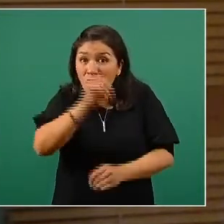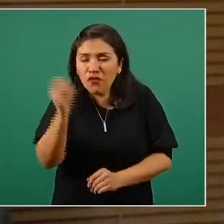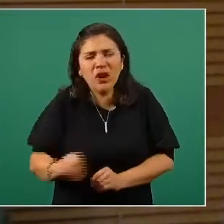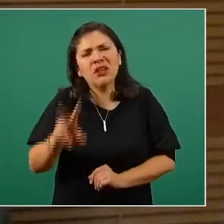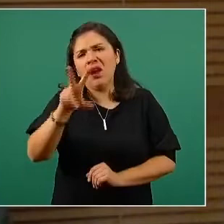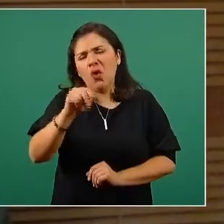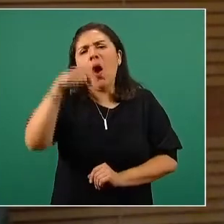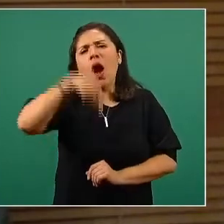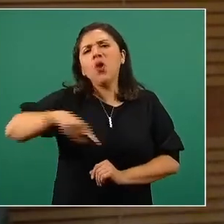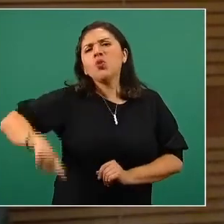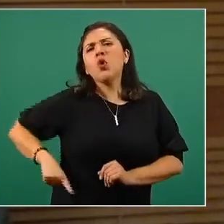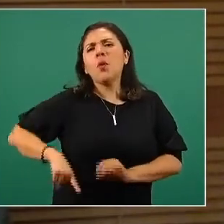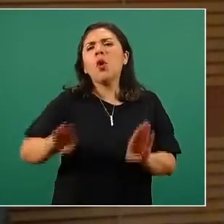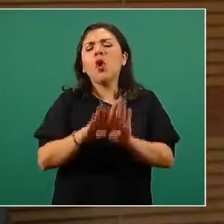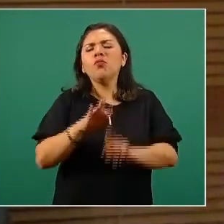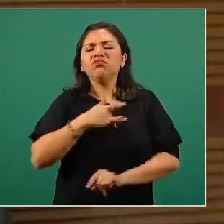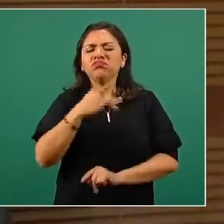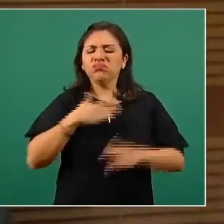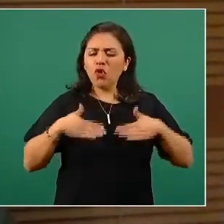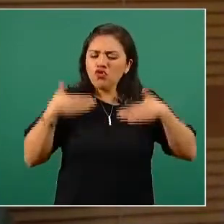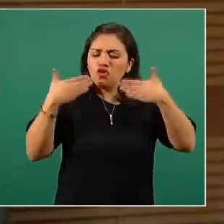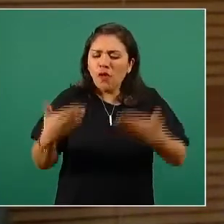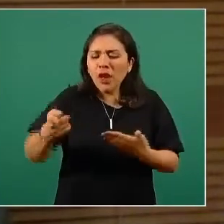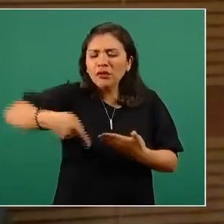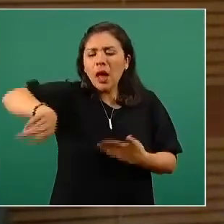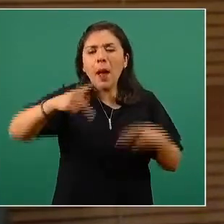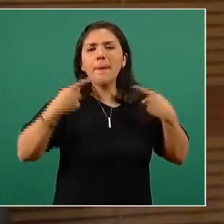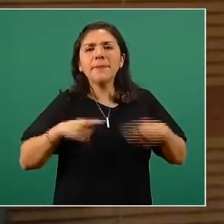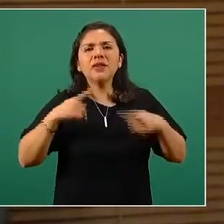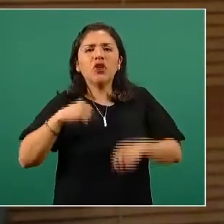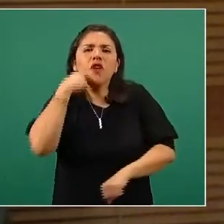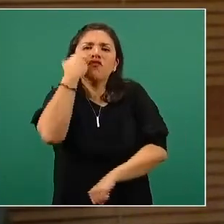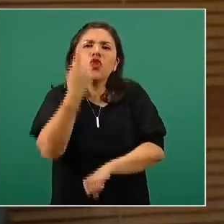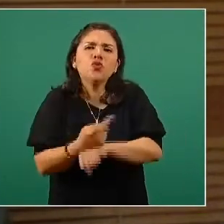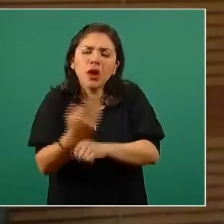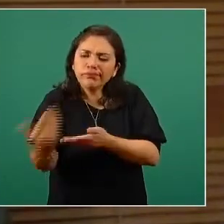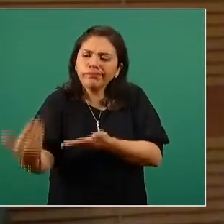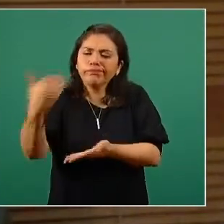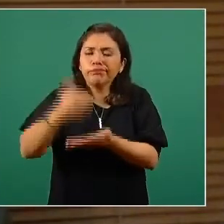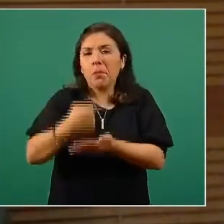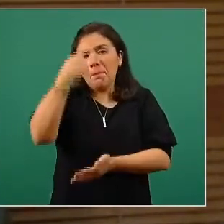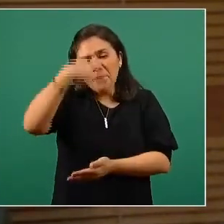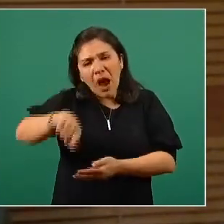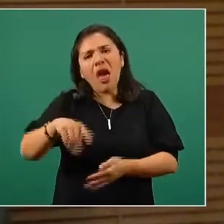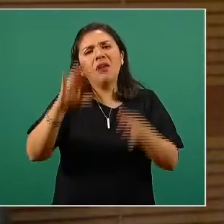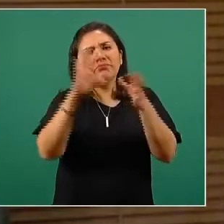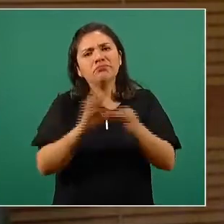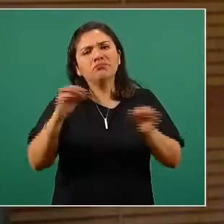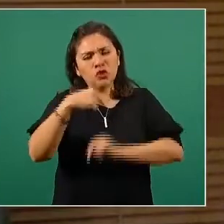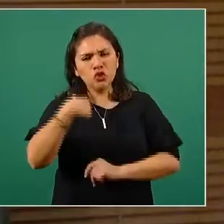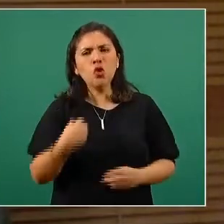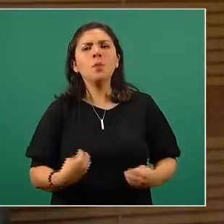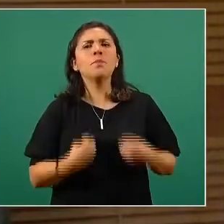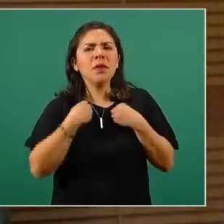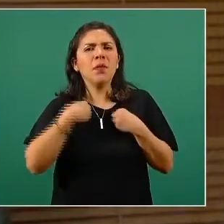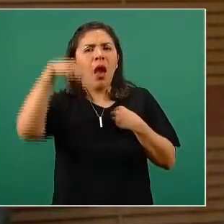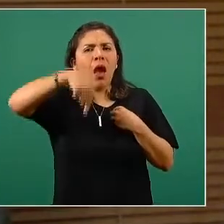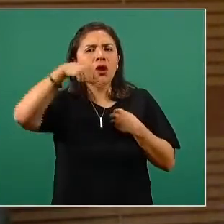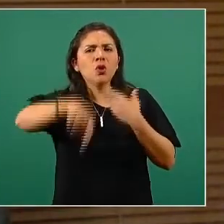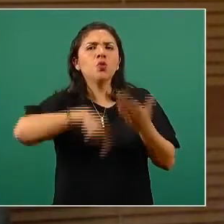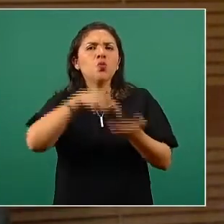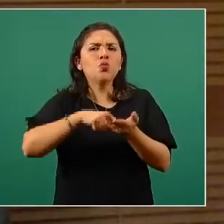las personas que de manera voluntaria van a declarar que viven en la zona donde se